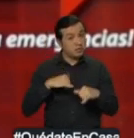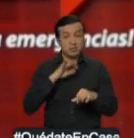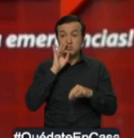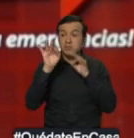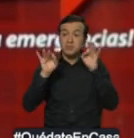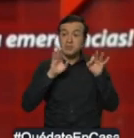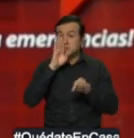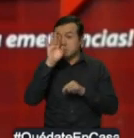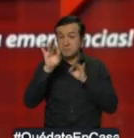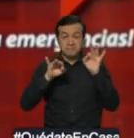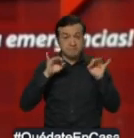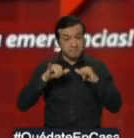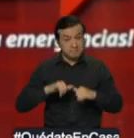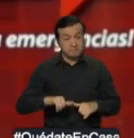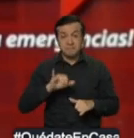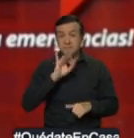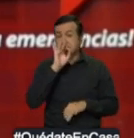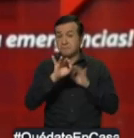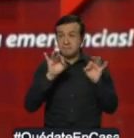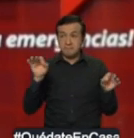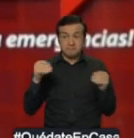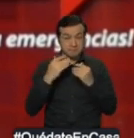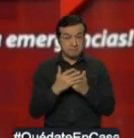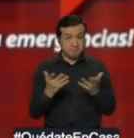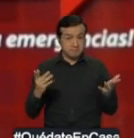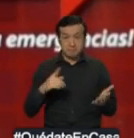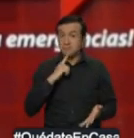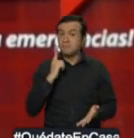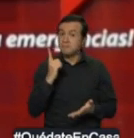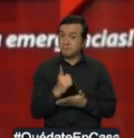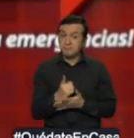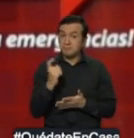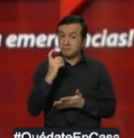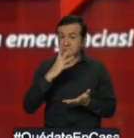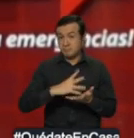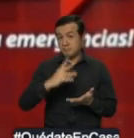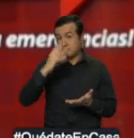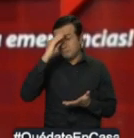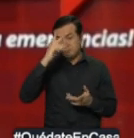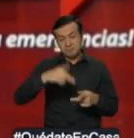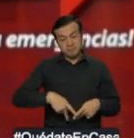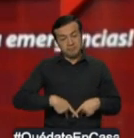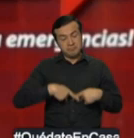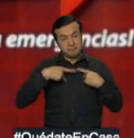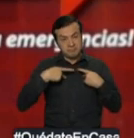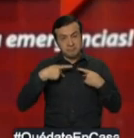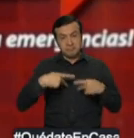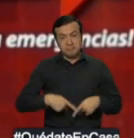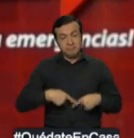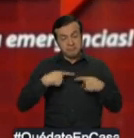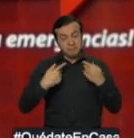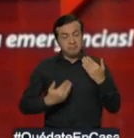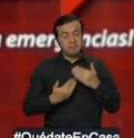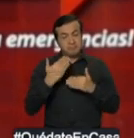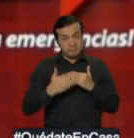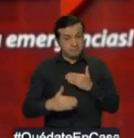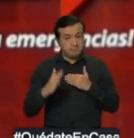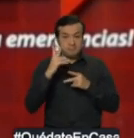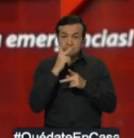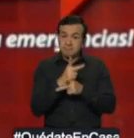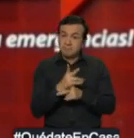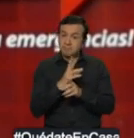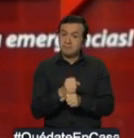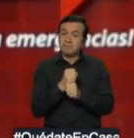está presente el riesgo del contagio y por eso mismo tenemos que aprender a vivir en estos nuevos hábitos ya cuidarnos al